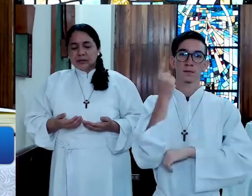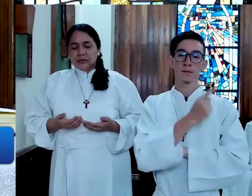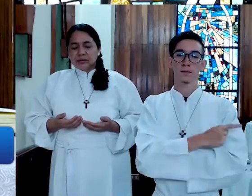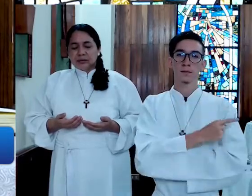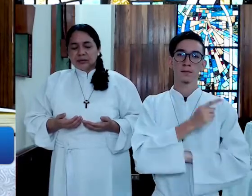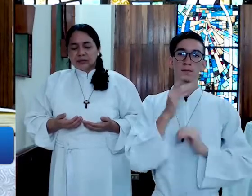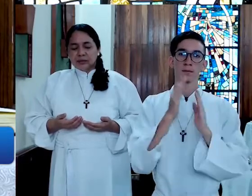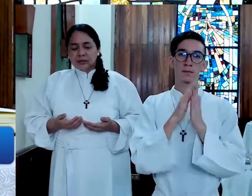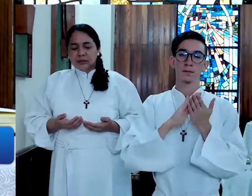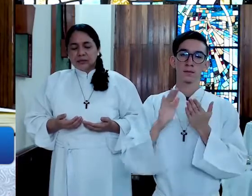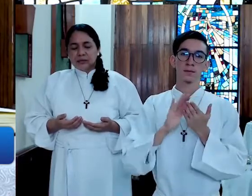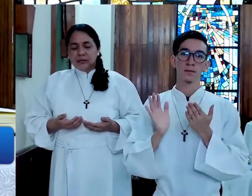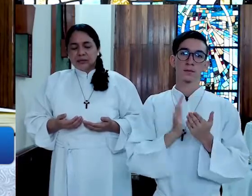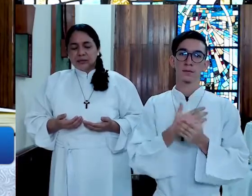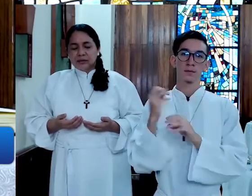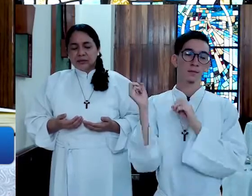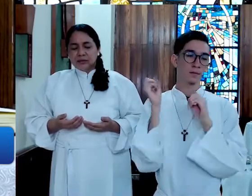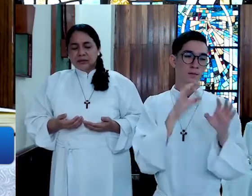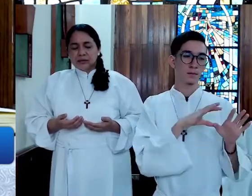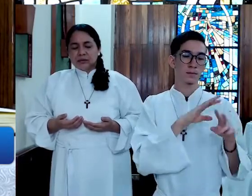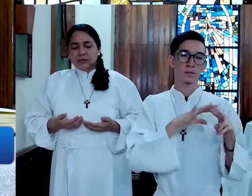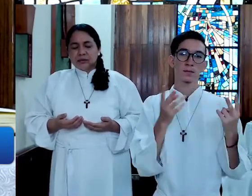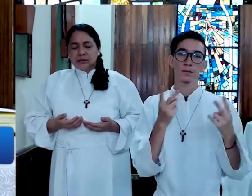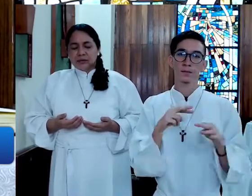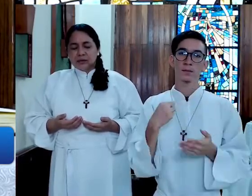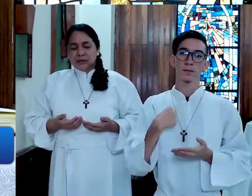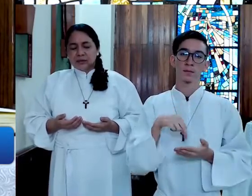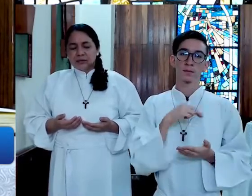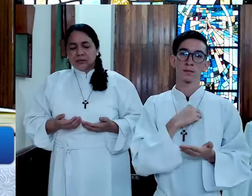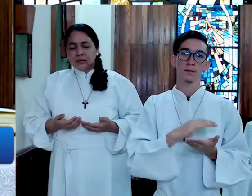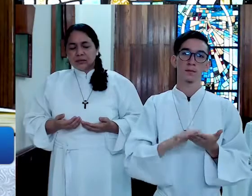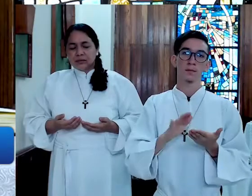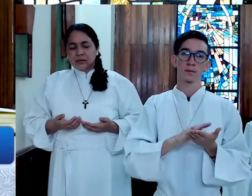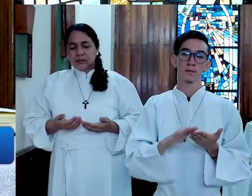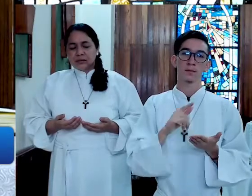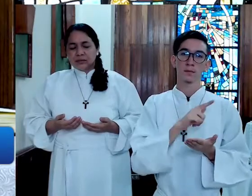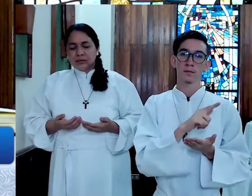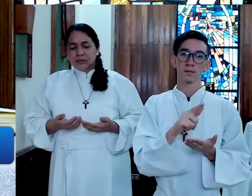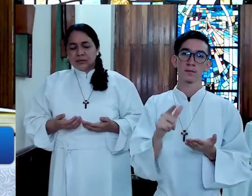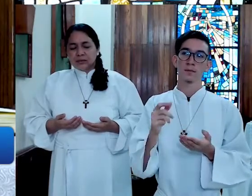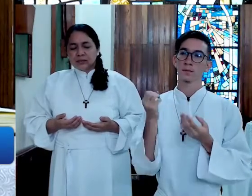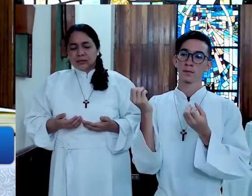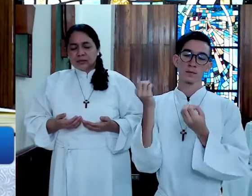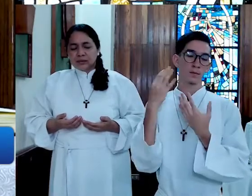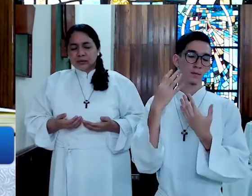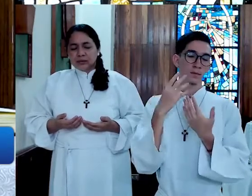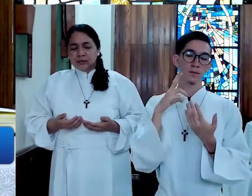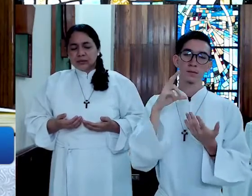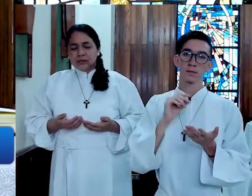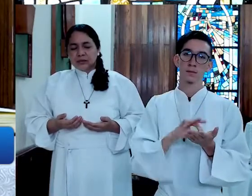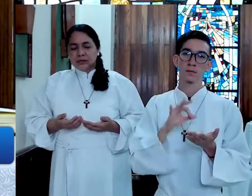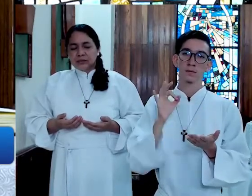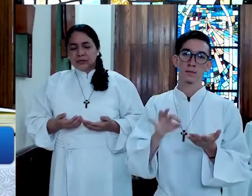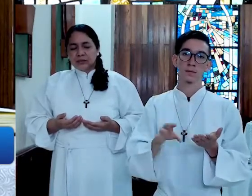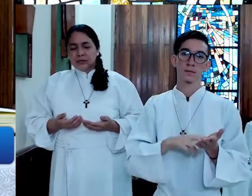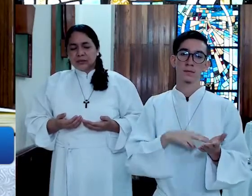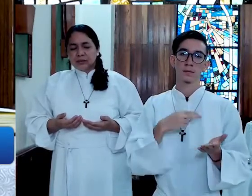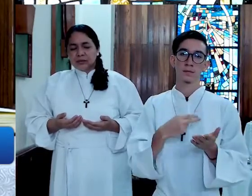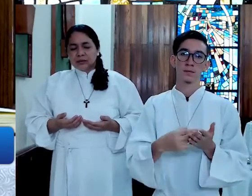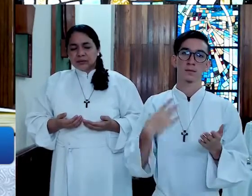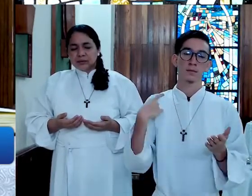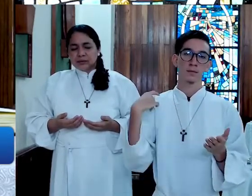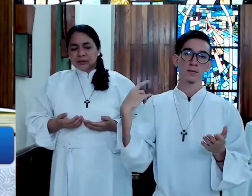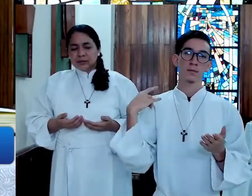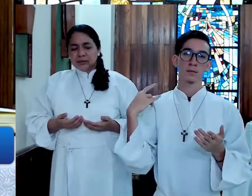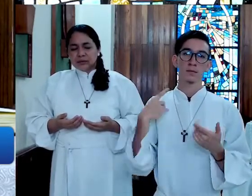cada día. Perdona nuestras ofensas, como también nosotros perdonamos a los que nos ofenden. No nos